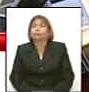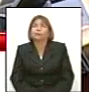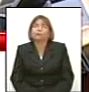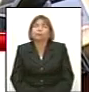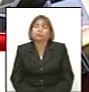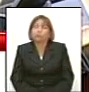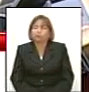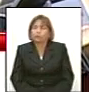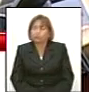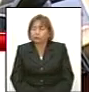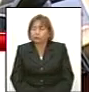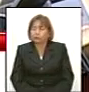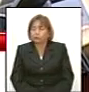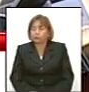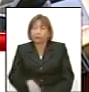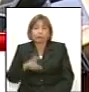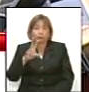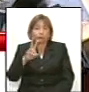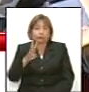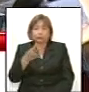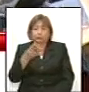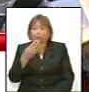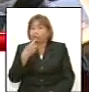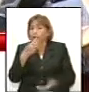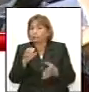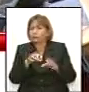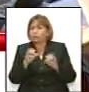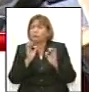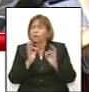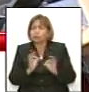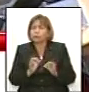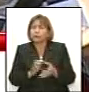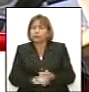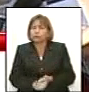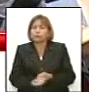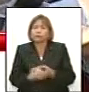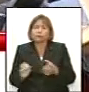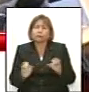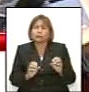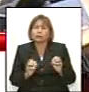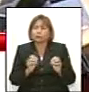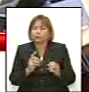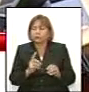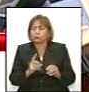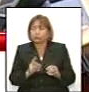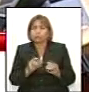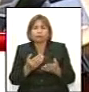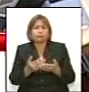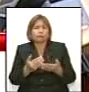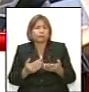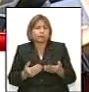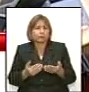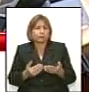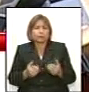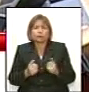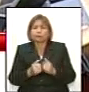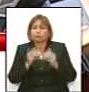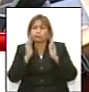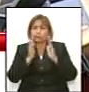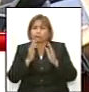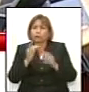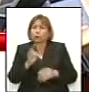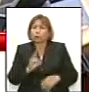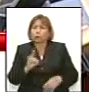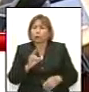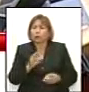tomo. En cuanto a los archivos regionales, definitivamente se ha hecho una priorización para atender la urgencia